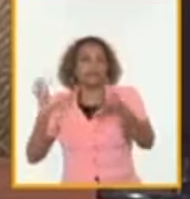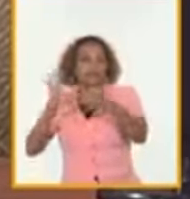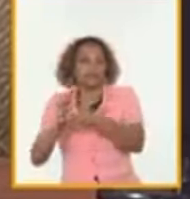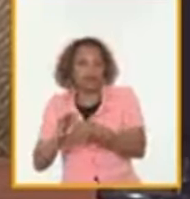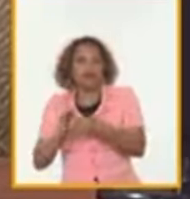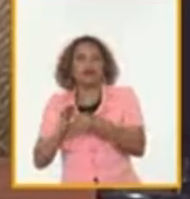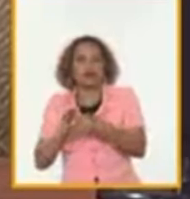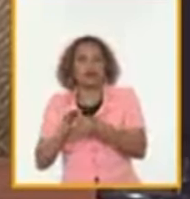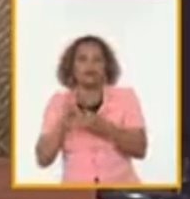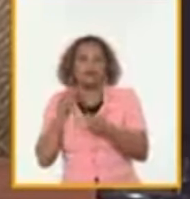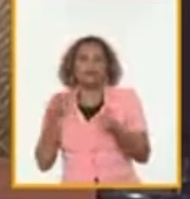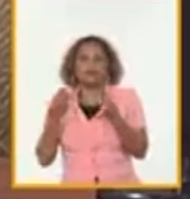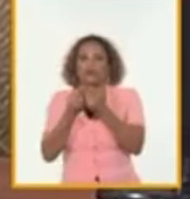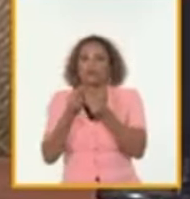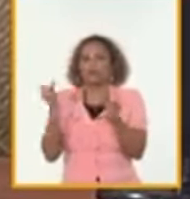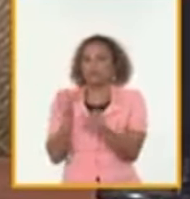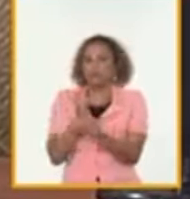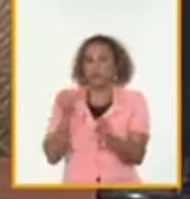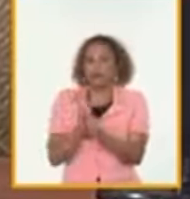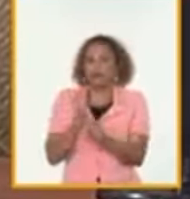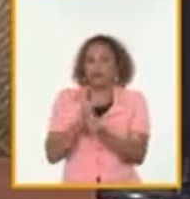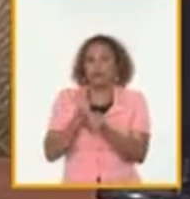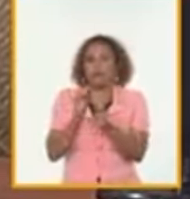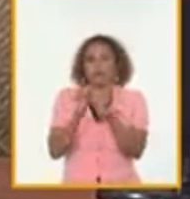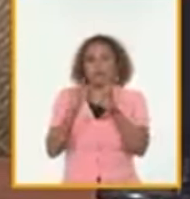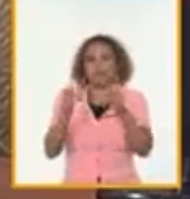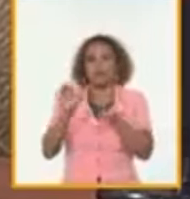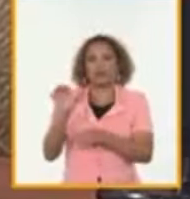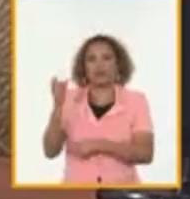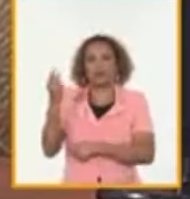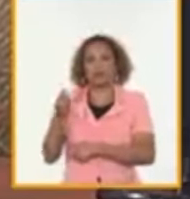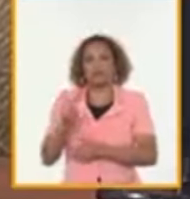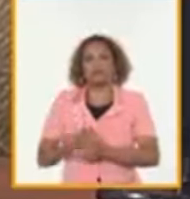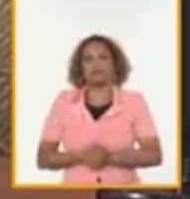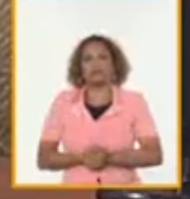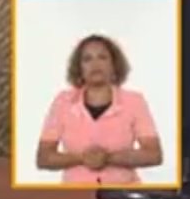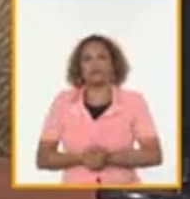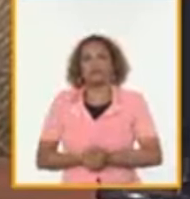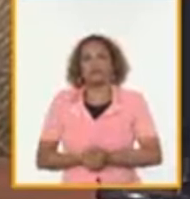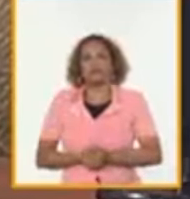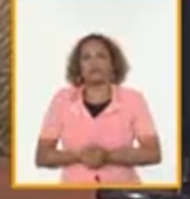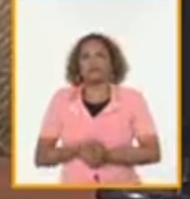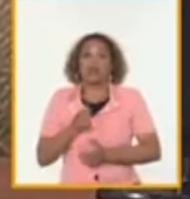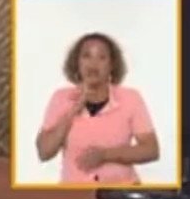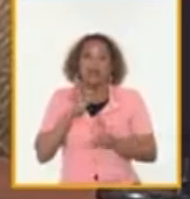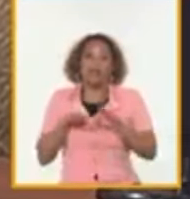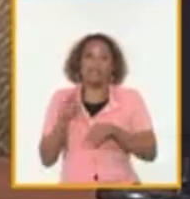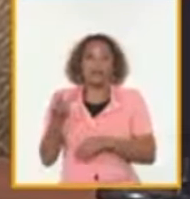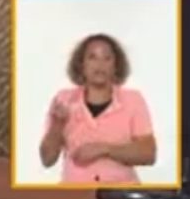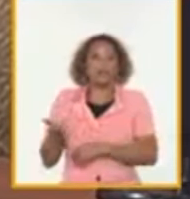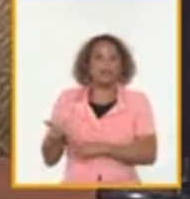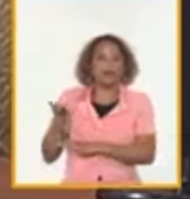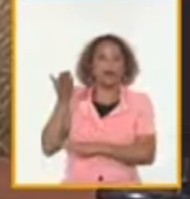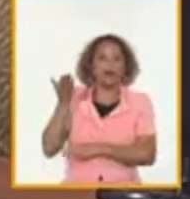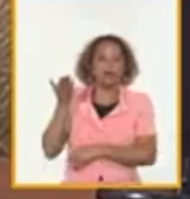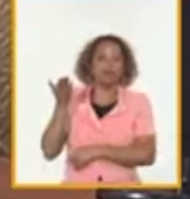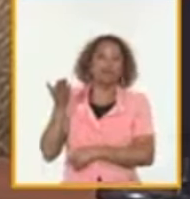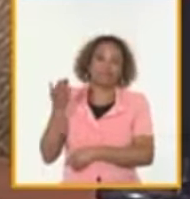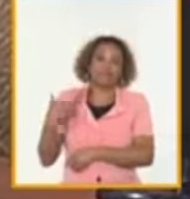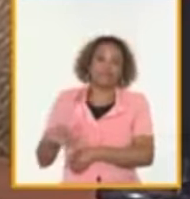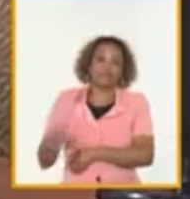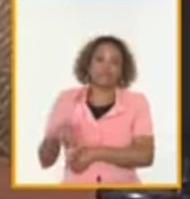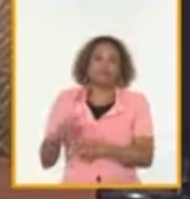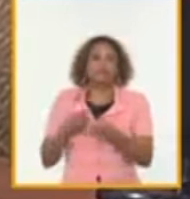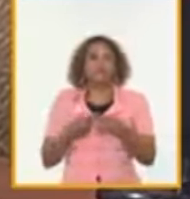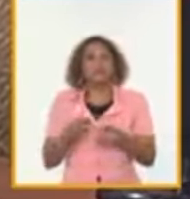trabajando en la provincia y nos da la posibilidad entonces a veces a un precio superior no el que deseamos pero que